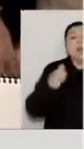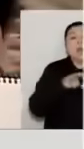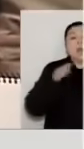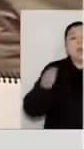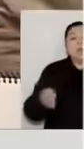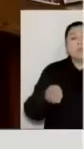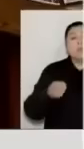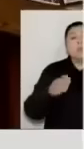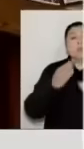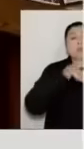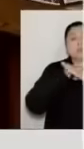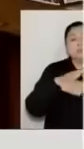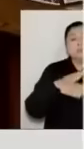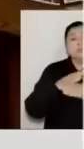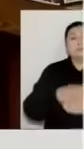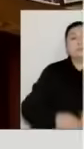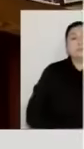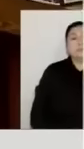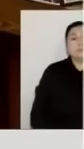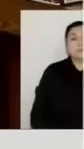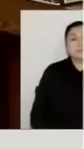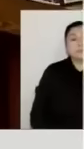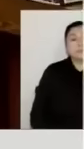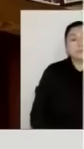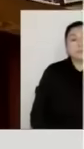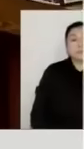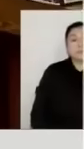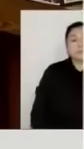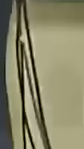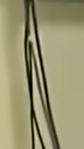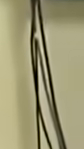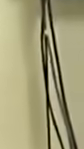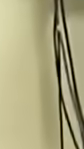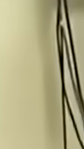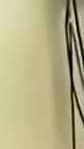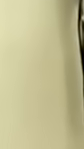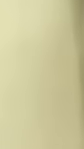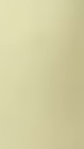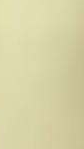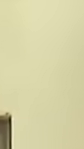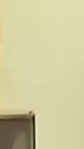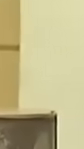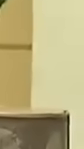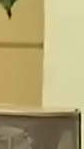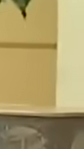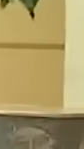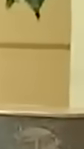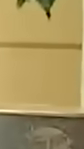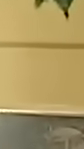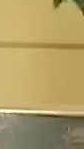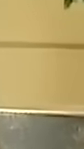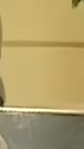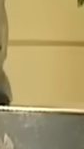todos. La decencia tiene, mire. La decencia, no, no, la decencia, Kaiser,